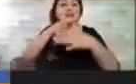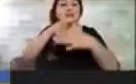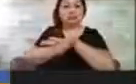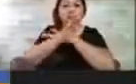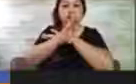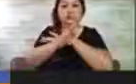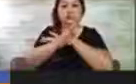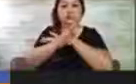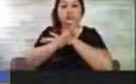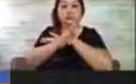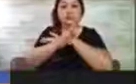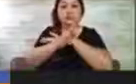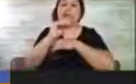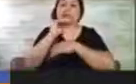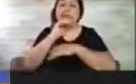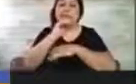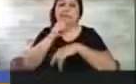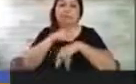un poco pegada.